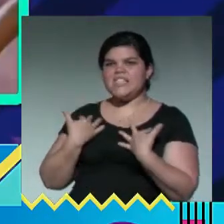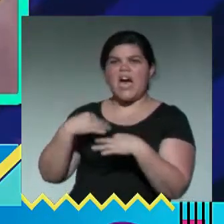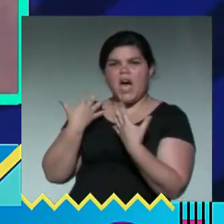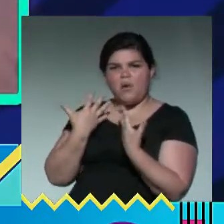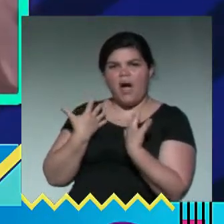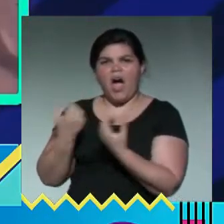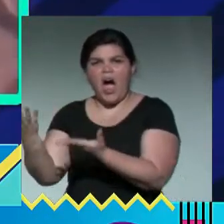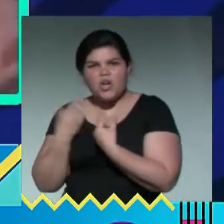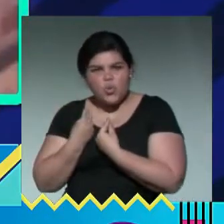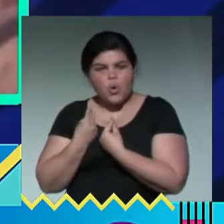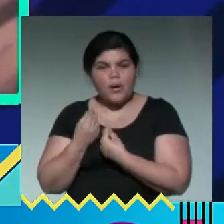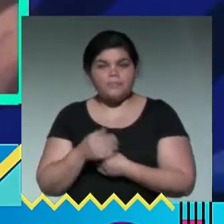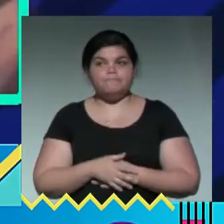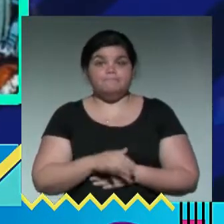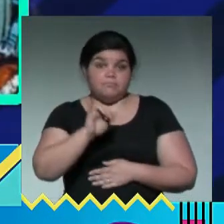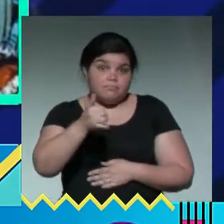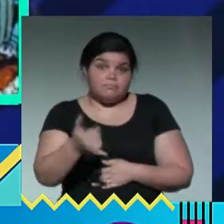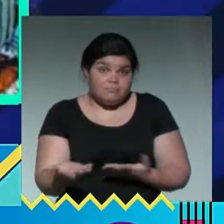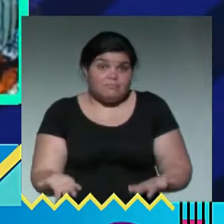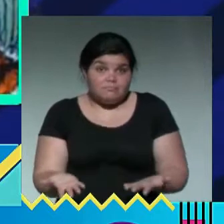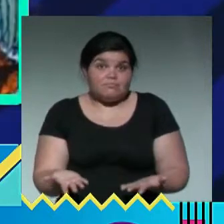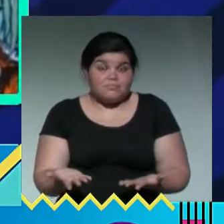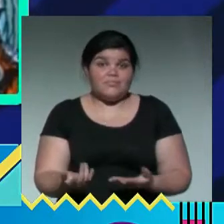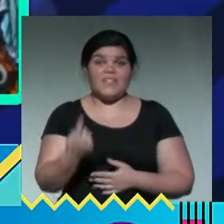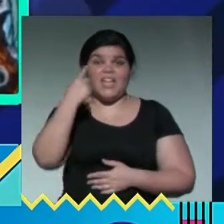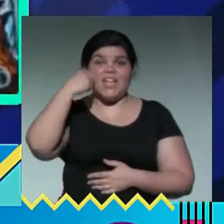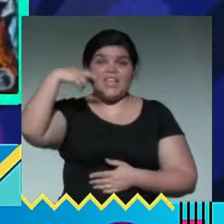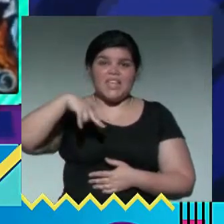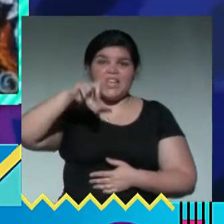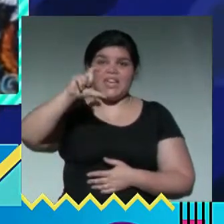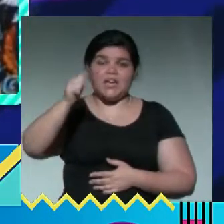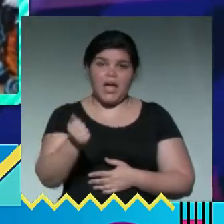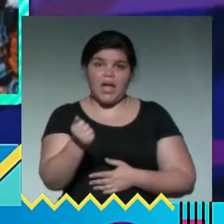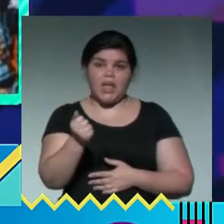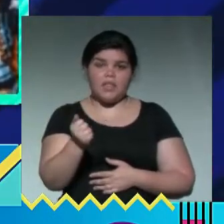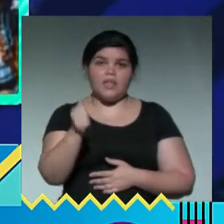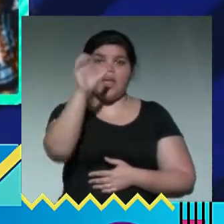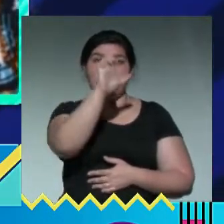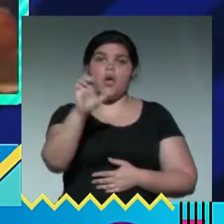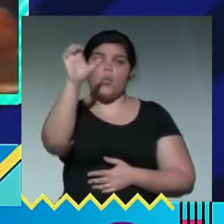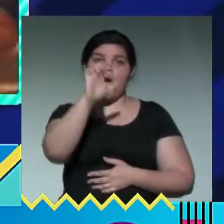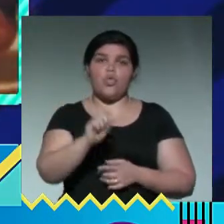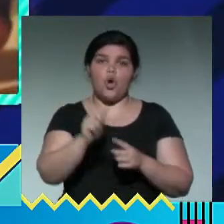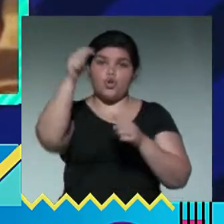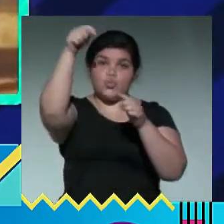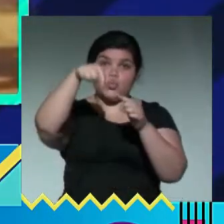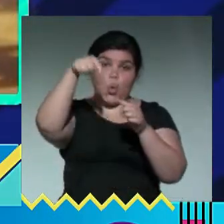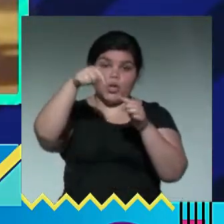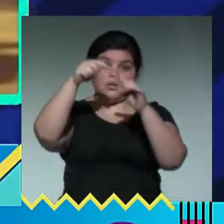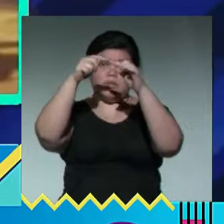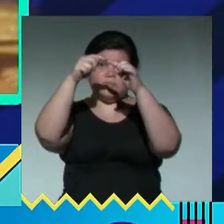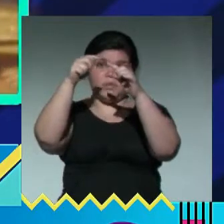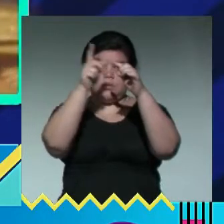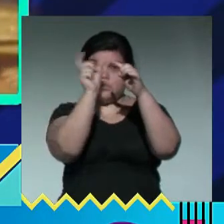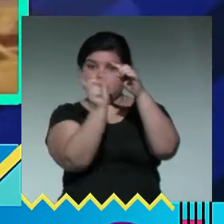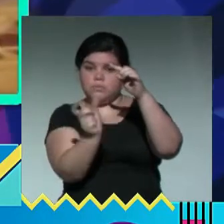que pensar que el imperio inca iba desde el sur de Ecuador, ¿sí?, hasta el río